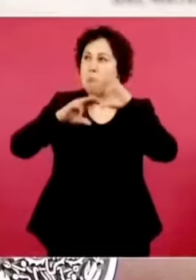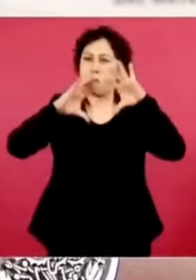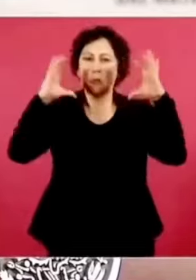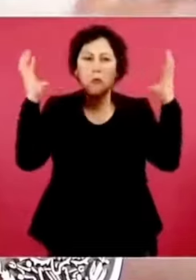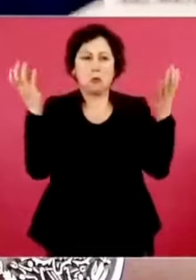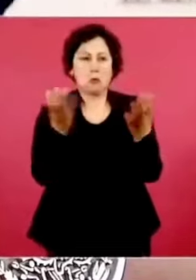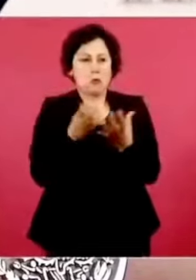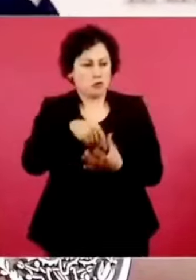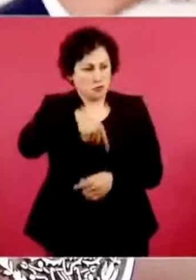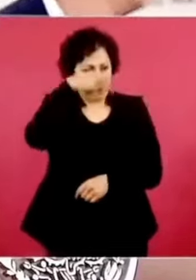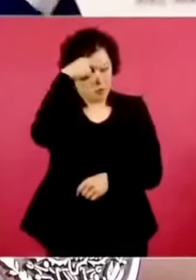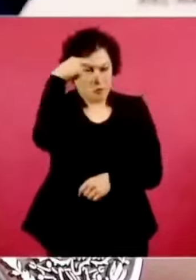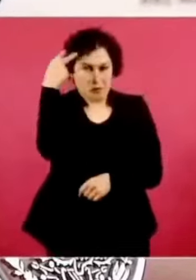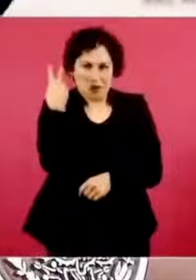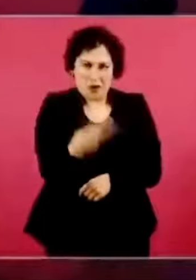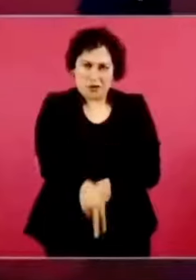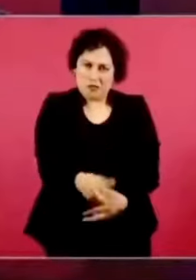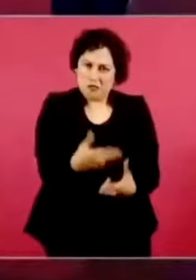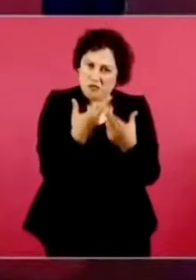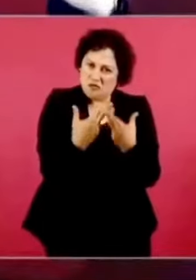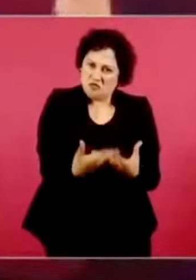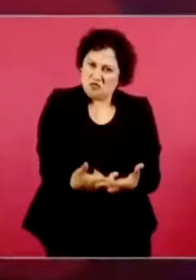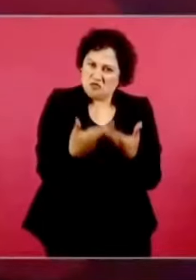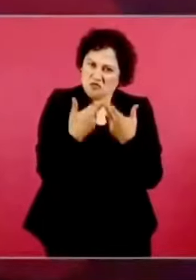y que está